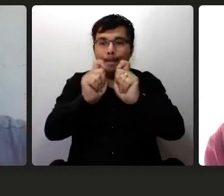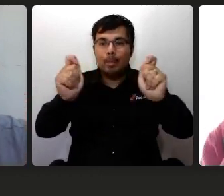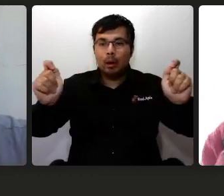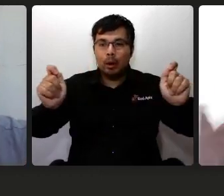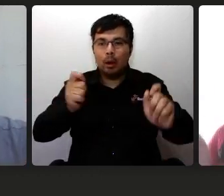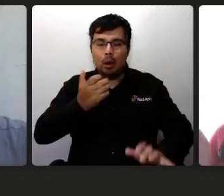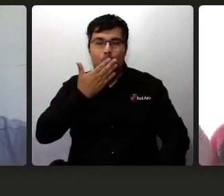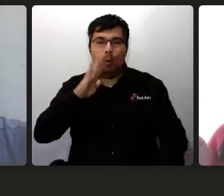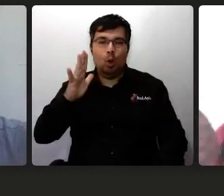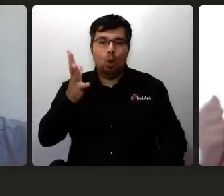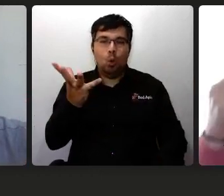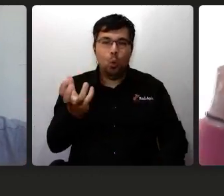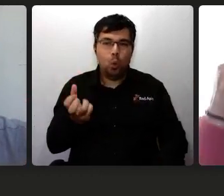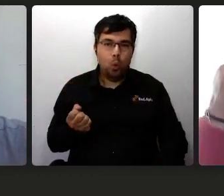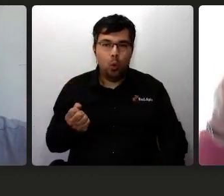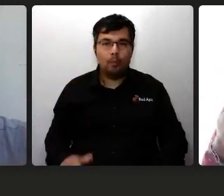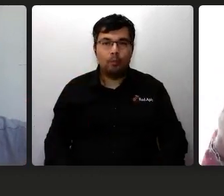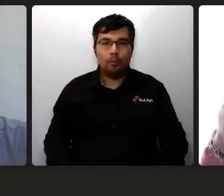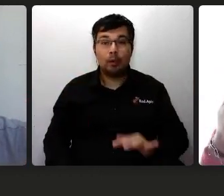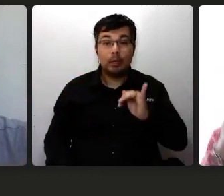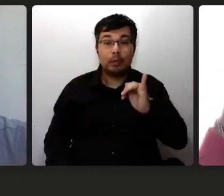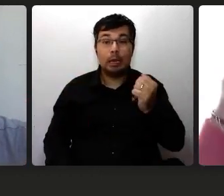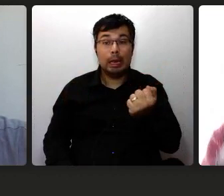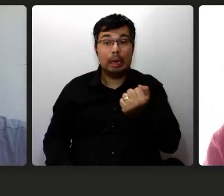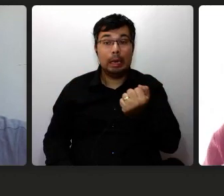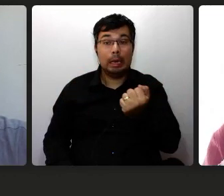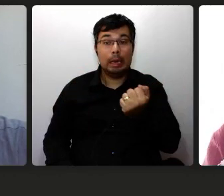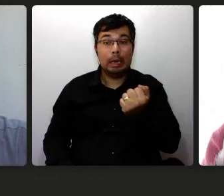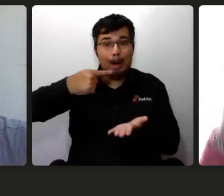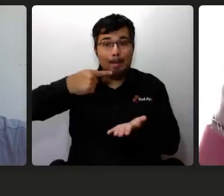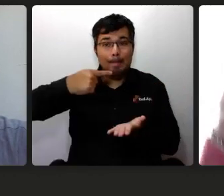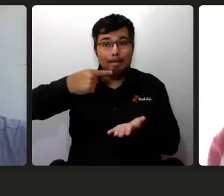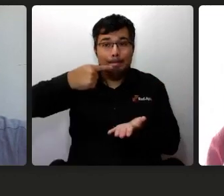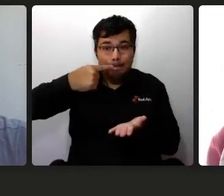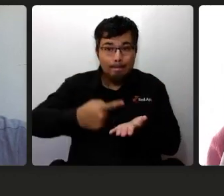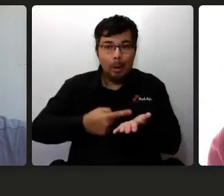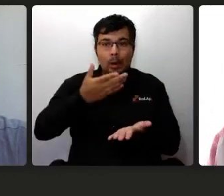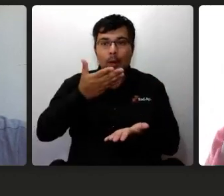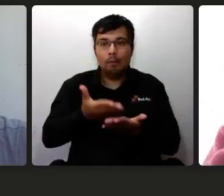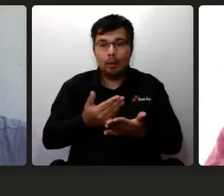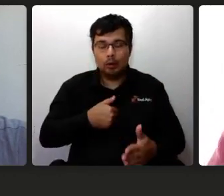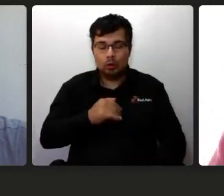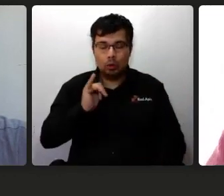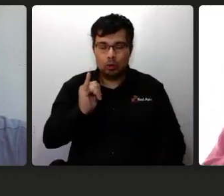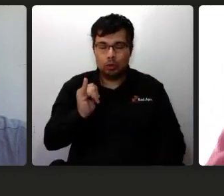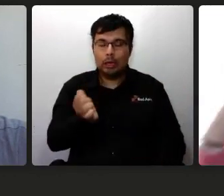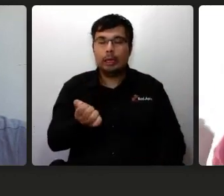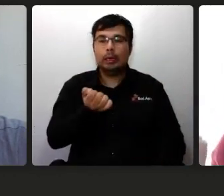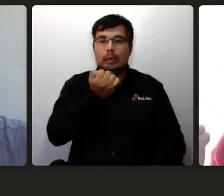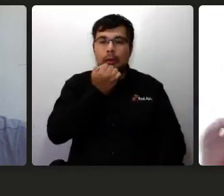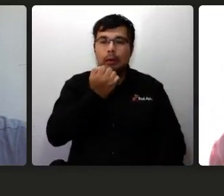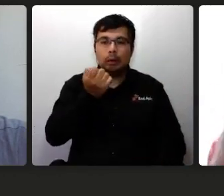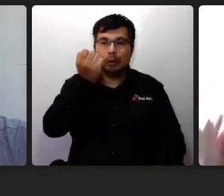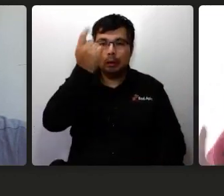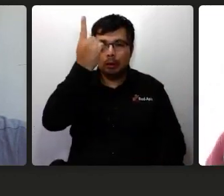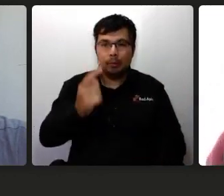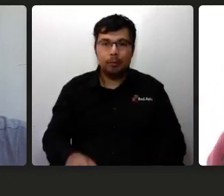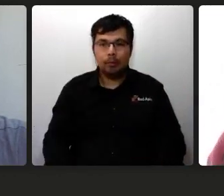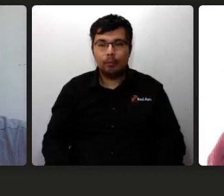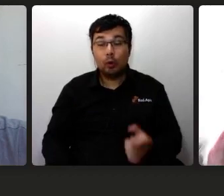equivocar 1000 veces, pero Sin duda. sé que me equivoqué porque la medí, entendí que me equivoqué. Corrijo, hago otra, busco